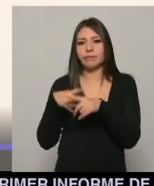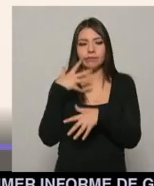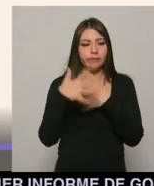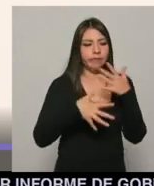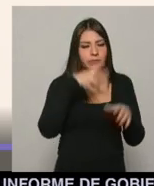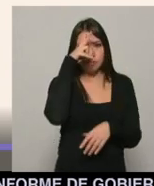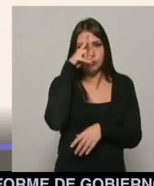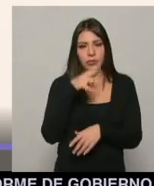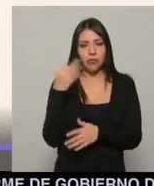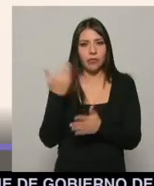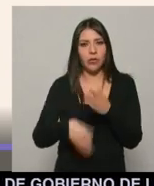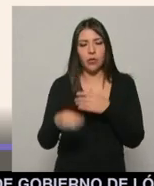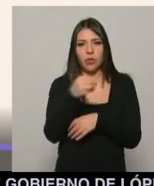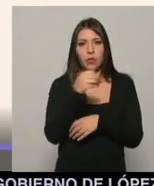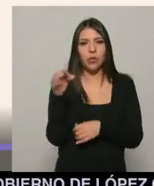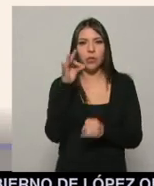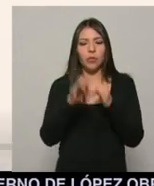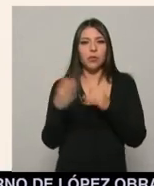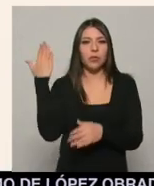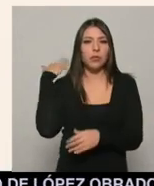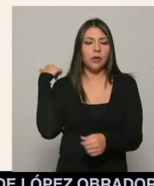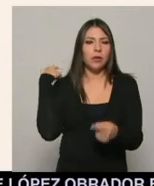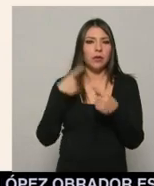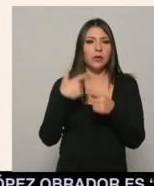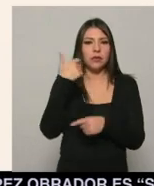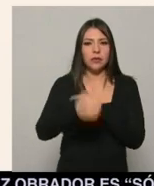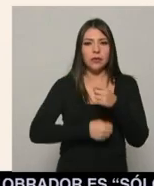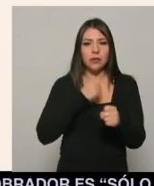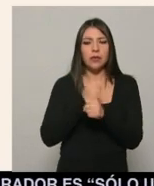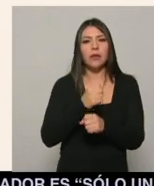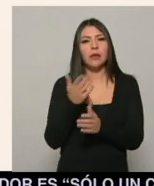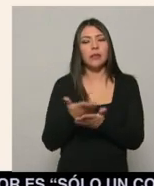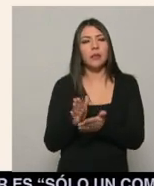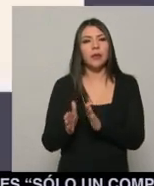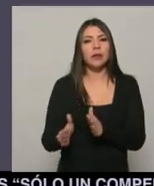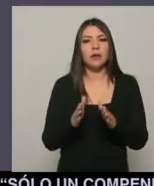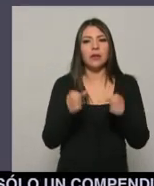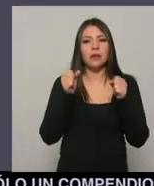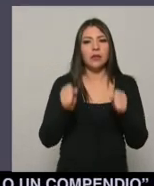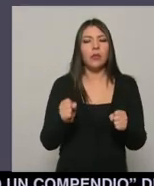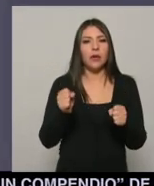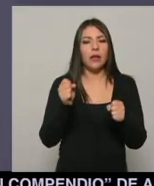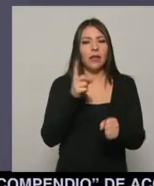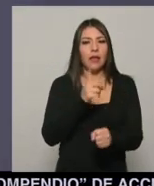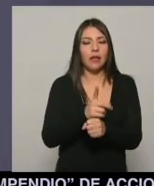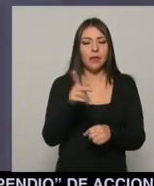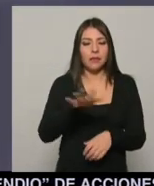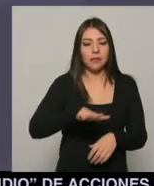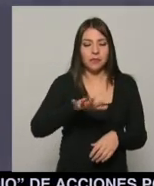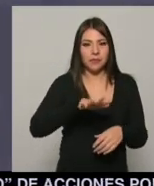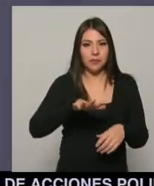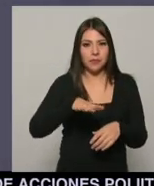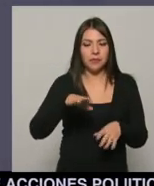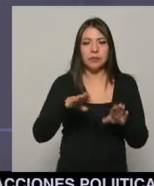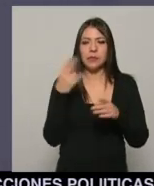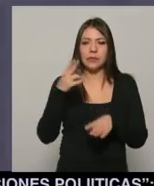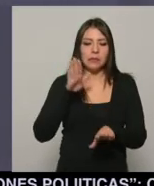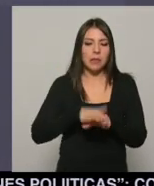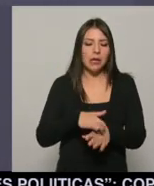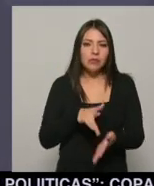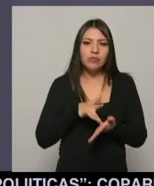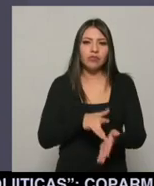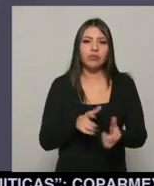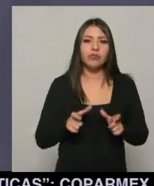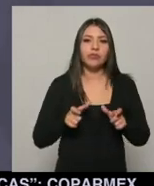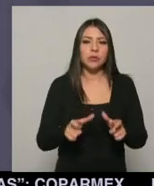se dio sobre todo en el último sexenio, y en el caso de la seguridad pública, en efecto, hace falta dar un empuje mucho más fuerte. Sin